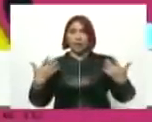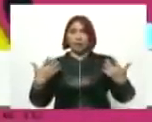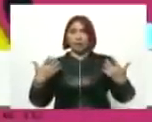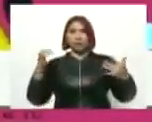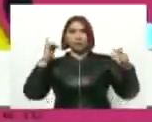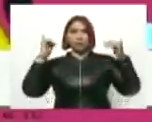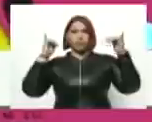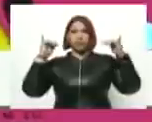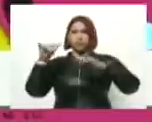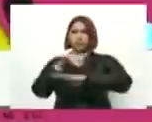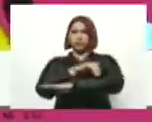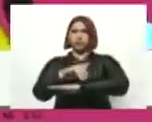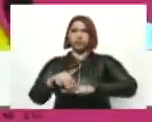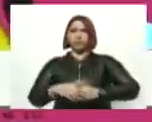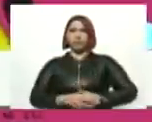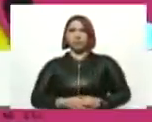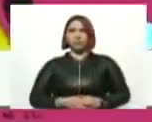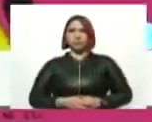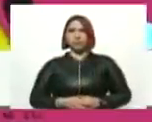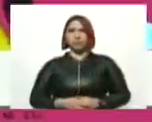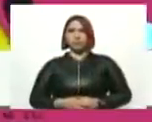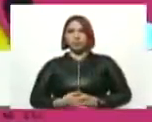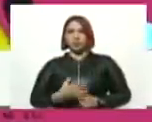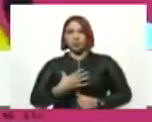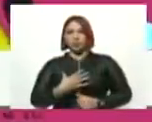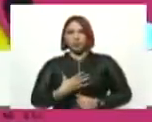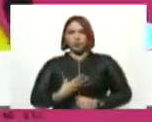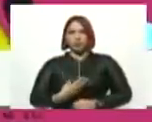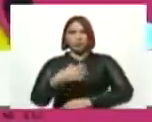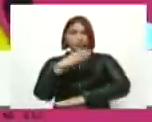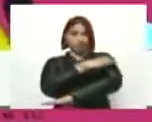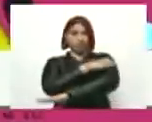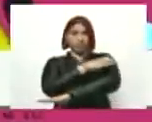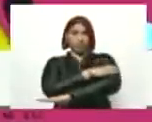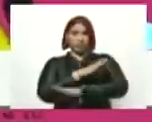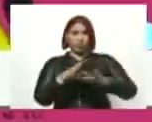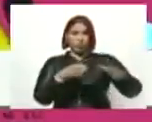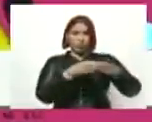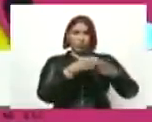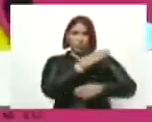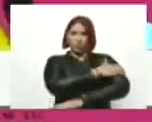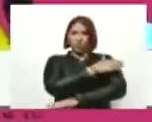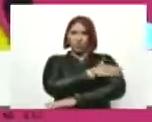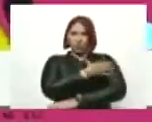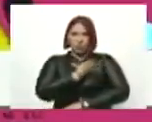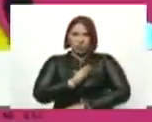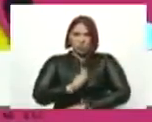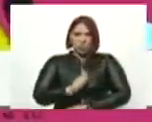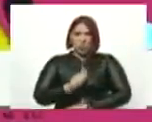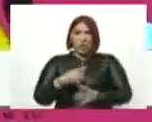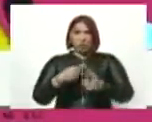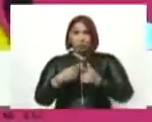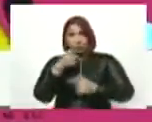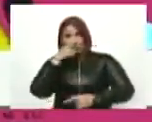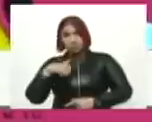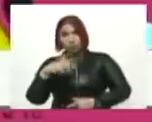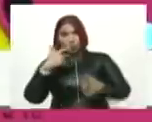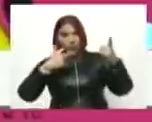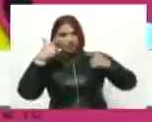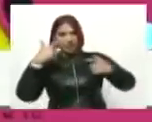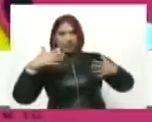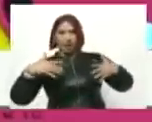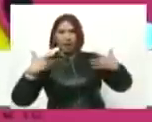calles celebrando. Es la amargura que llevan por dentro. El pueblo chavista es